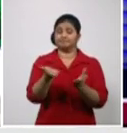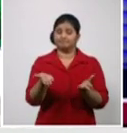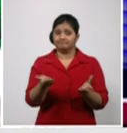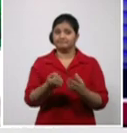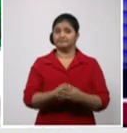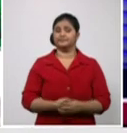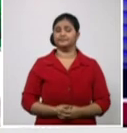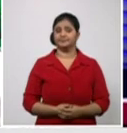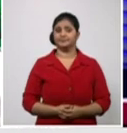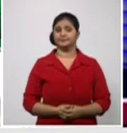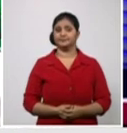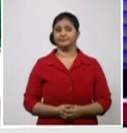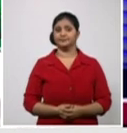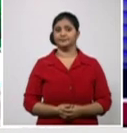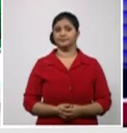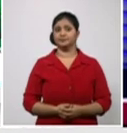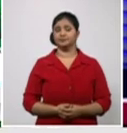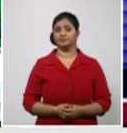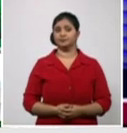Procesadas